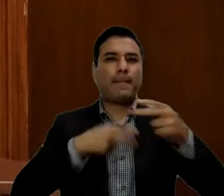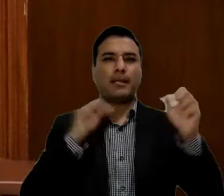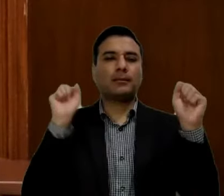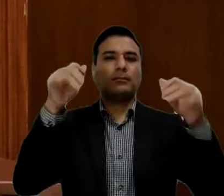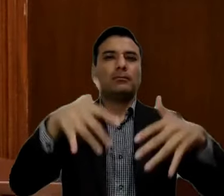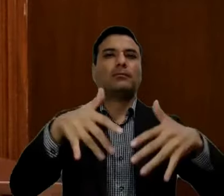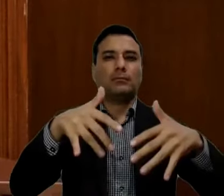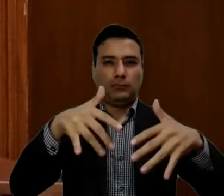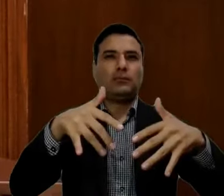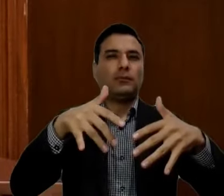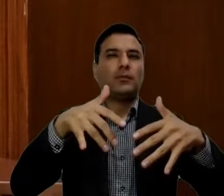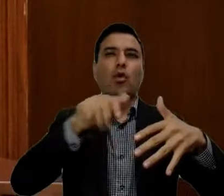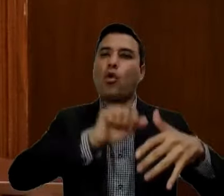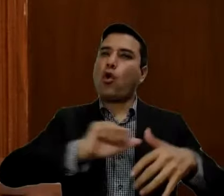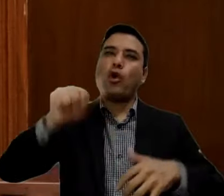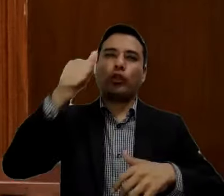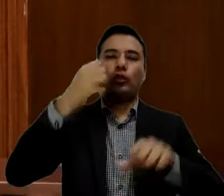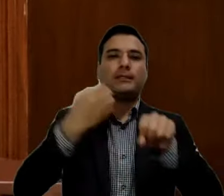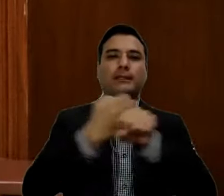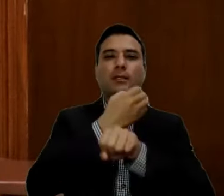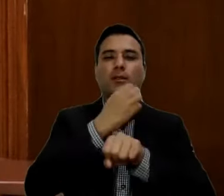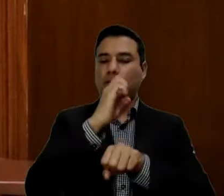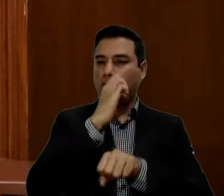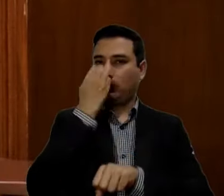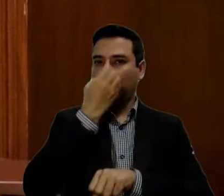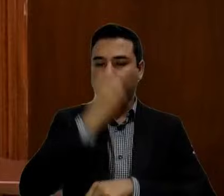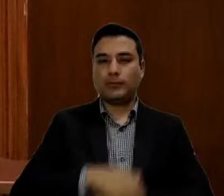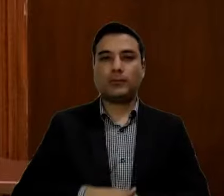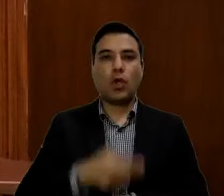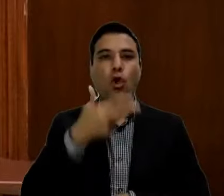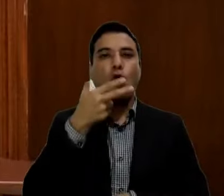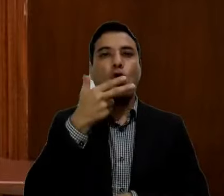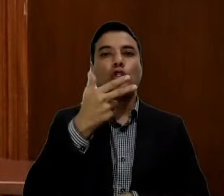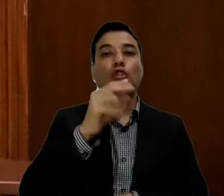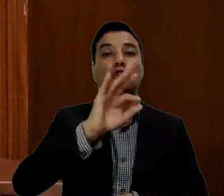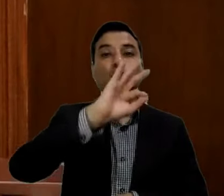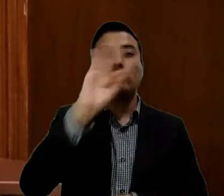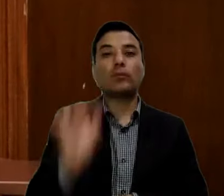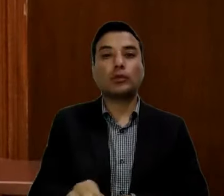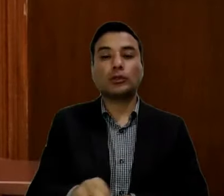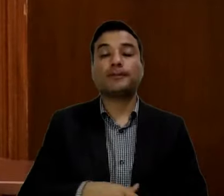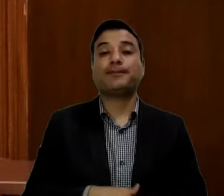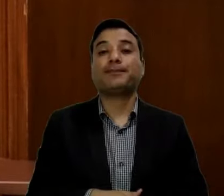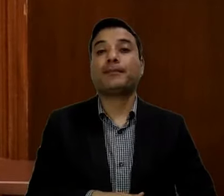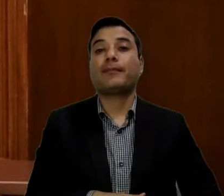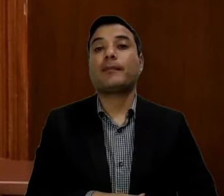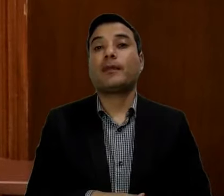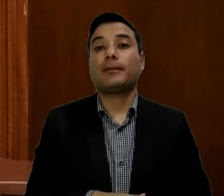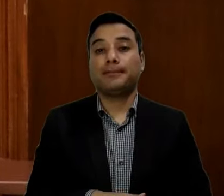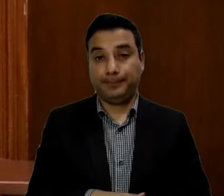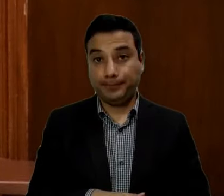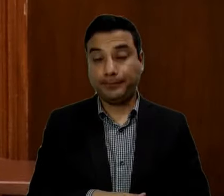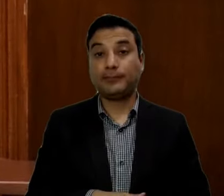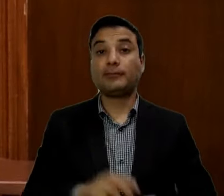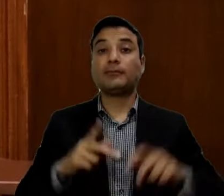federativa diferente, el 8%. Y la proporción más alta de la